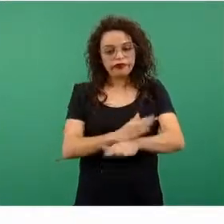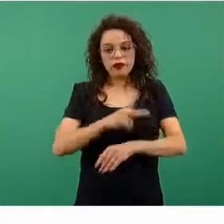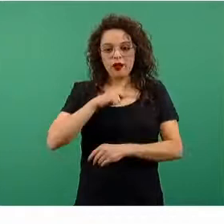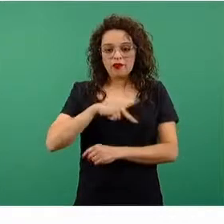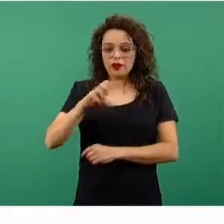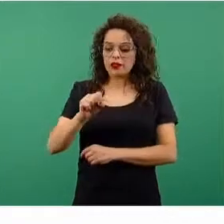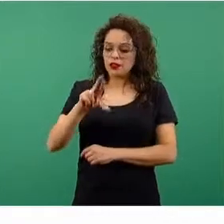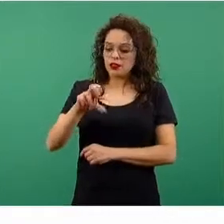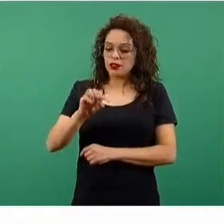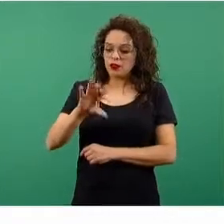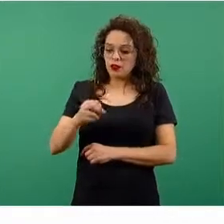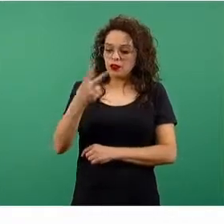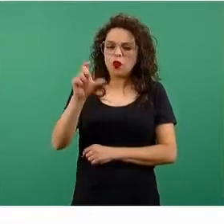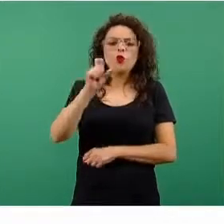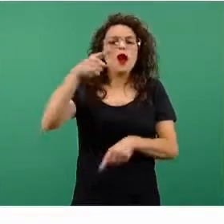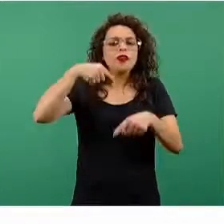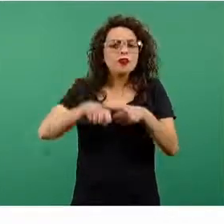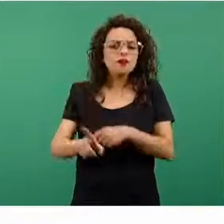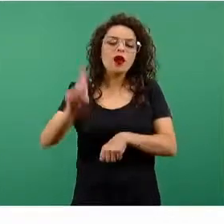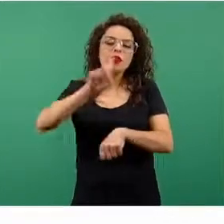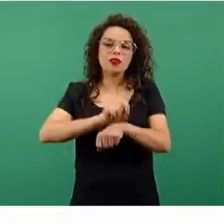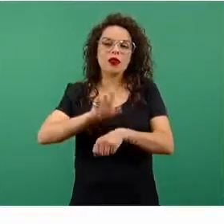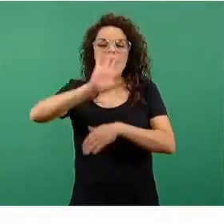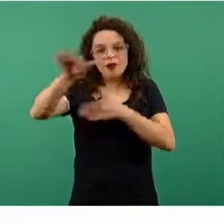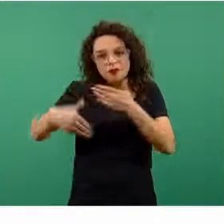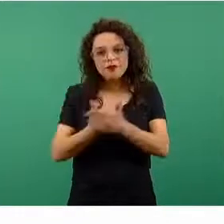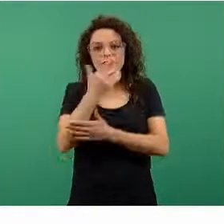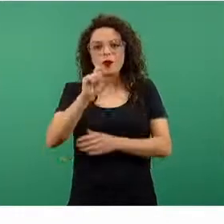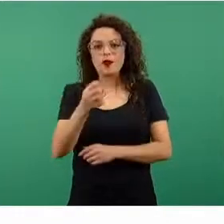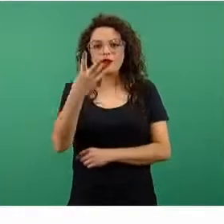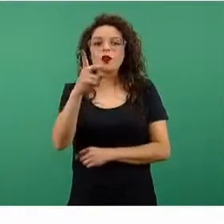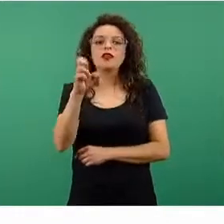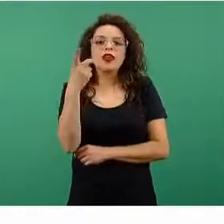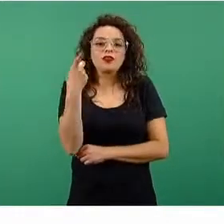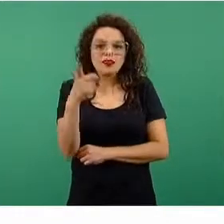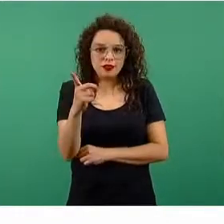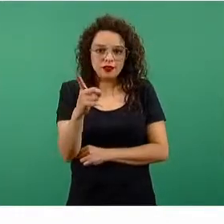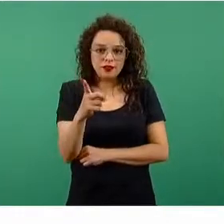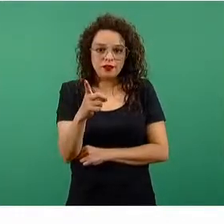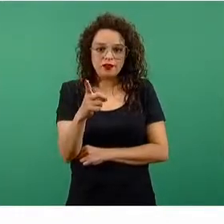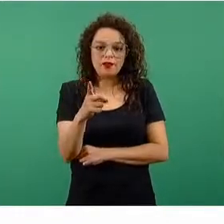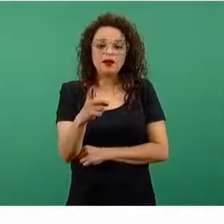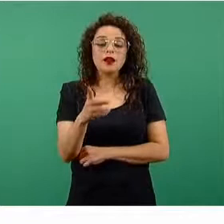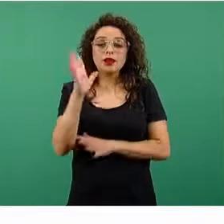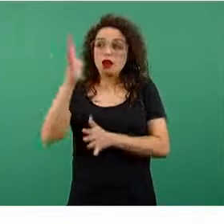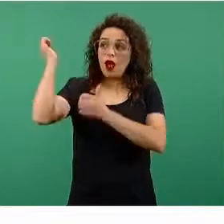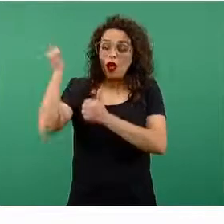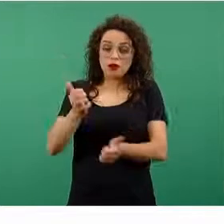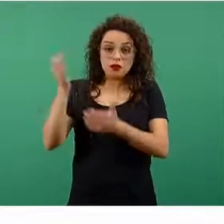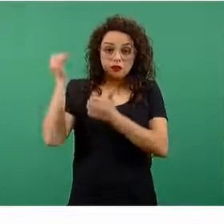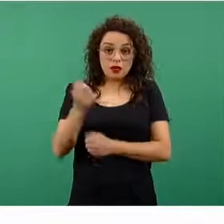día 24 de diciembre y desde que llegaron hemos tenido